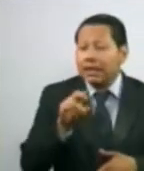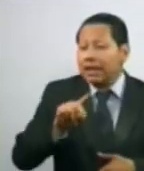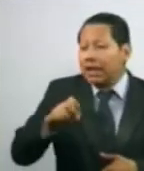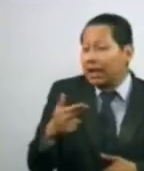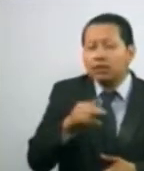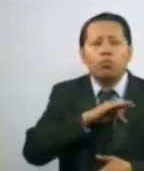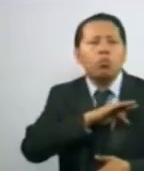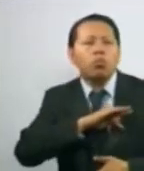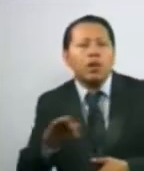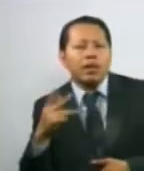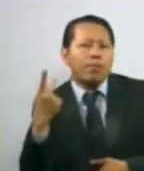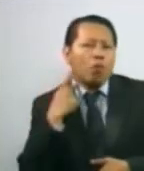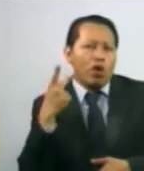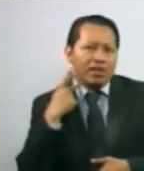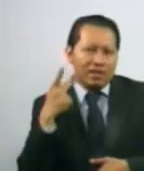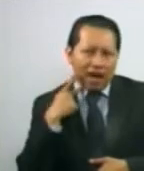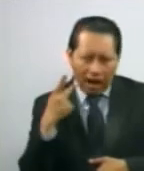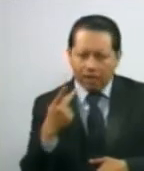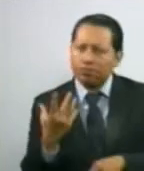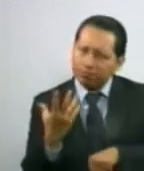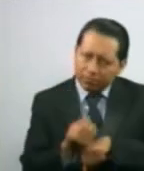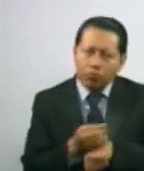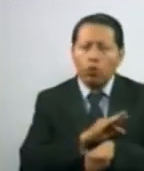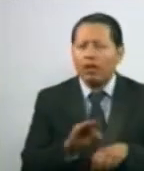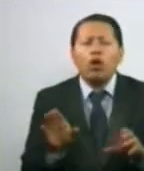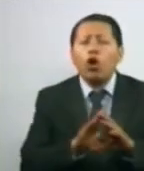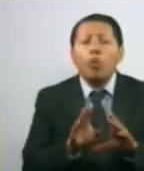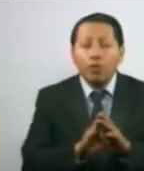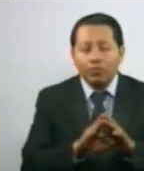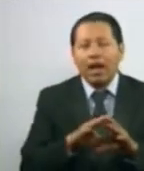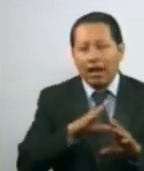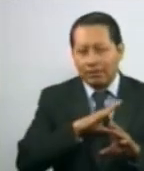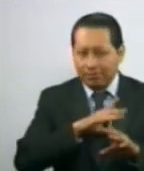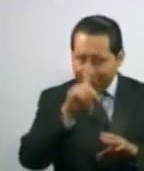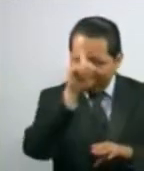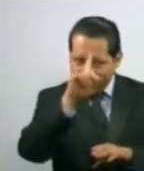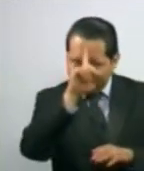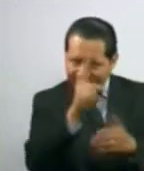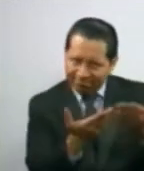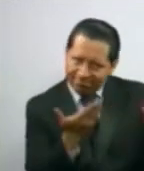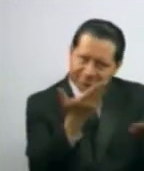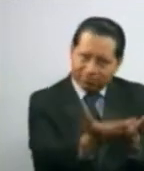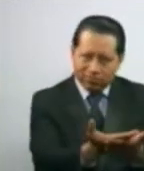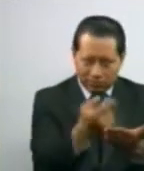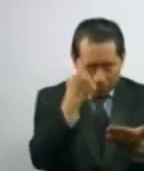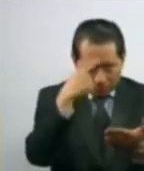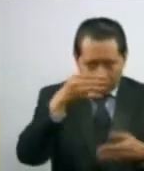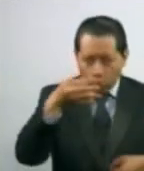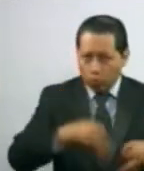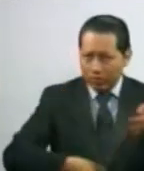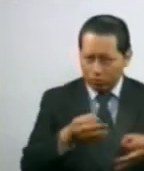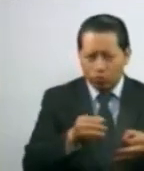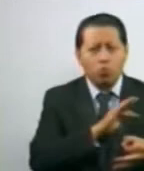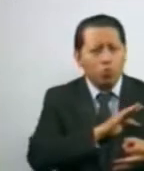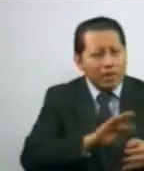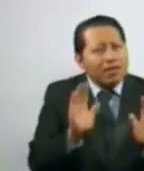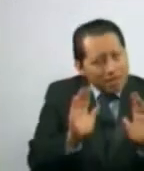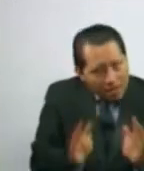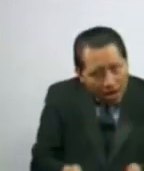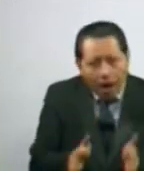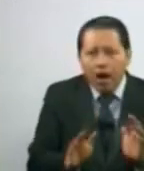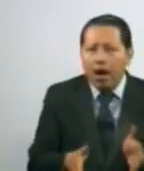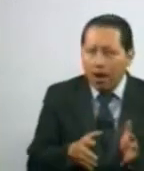puede reforzar su política en la materia es emitir recomendaciones y promoviendo juicios para que se nombre ya al